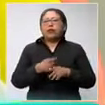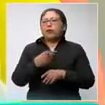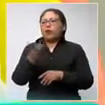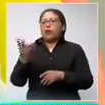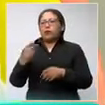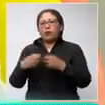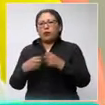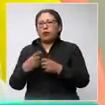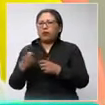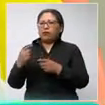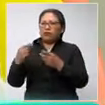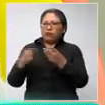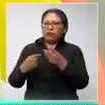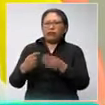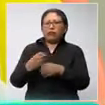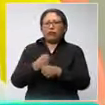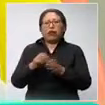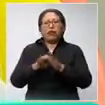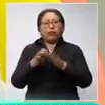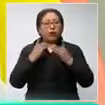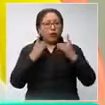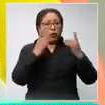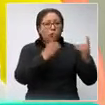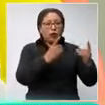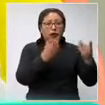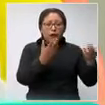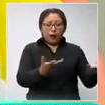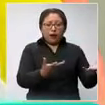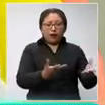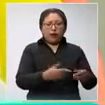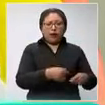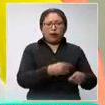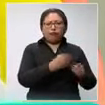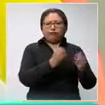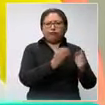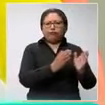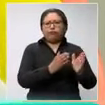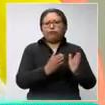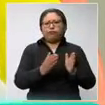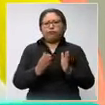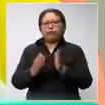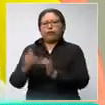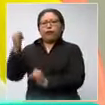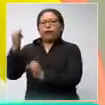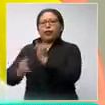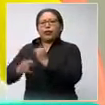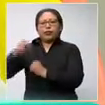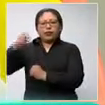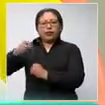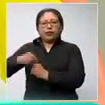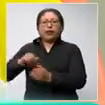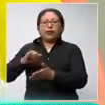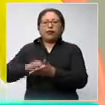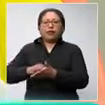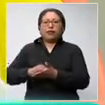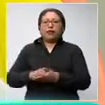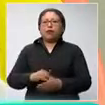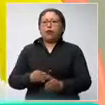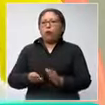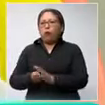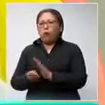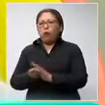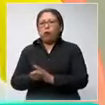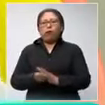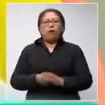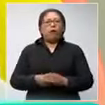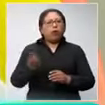que me plantea, cuando hay una denuncia, esta debe terminar. Y esa es la política pública de cero tolerancia a la corrupción.